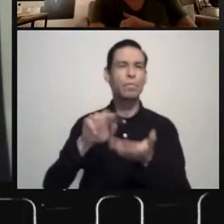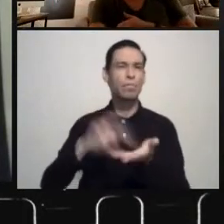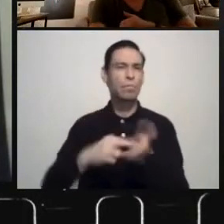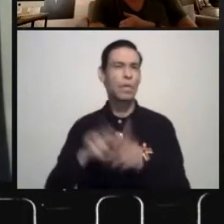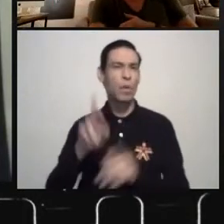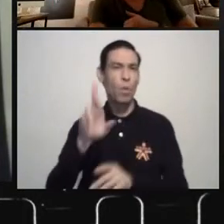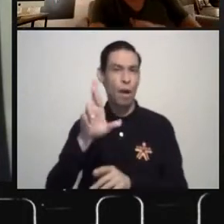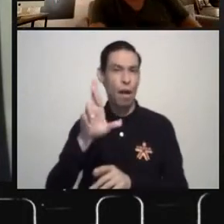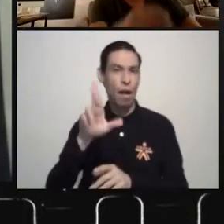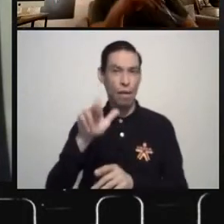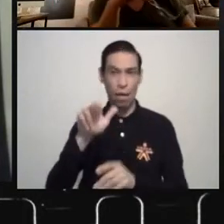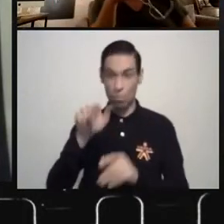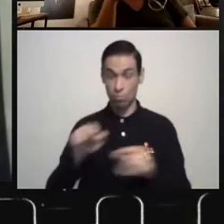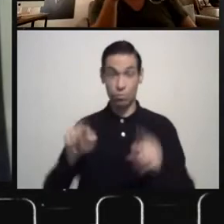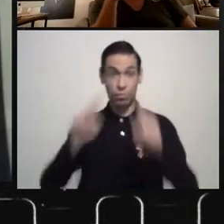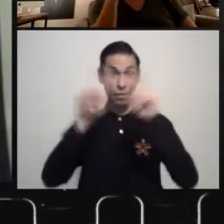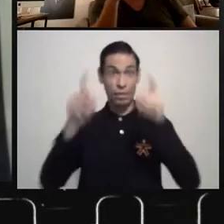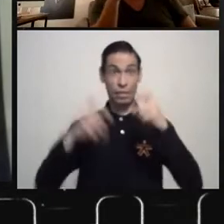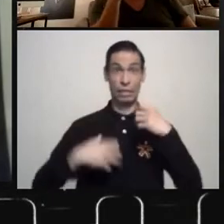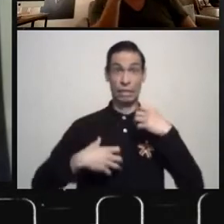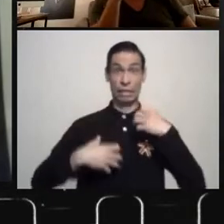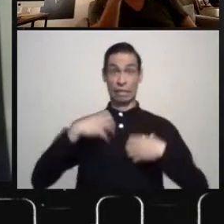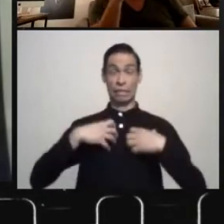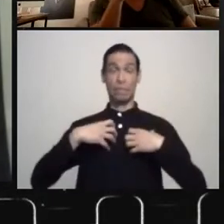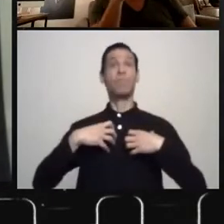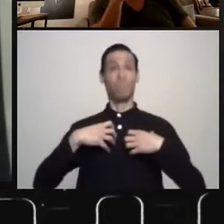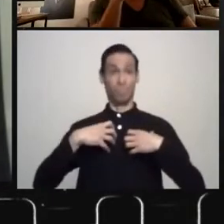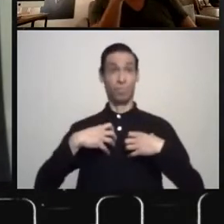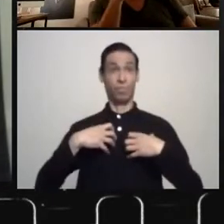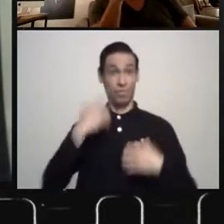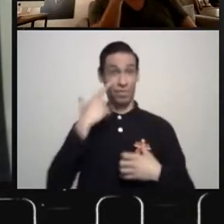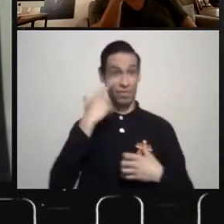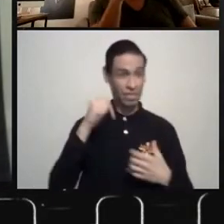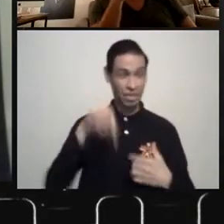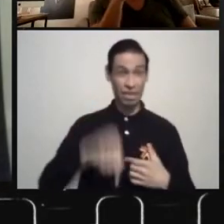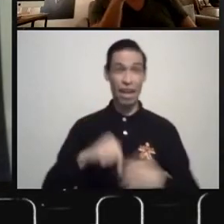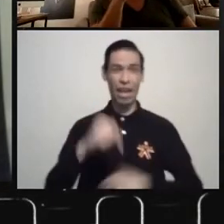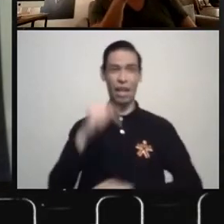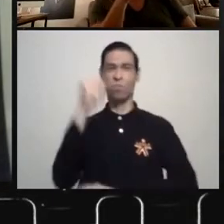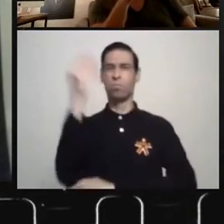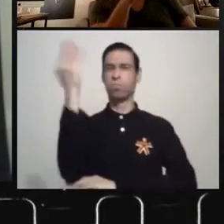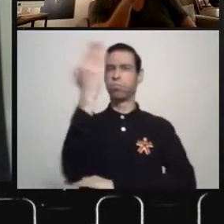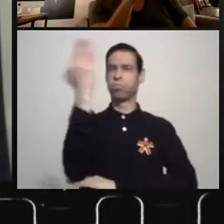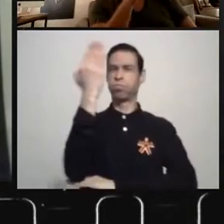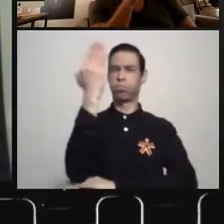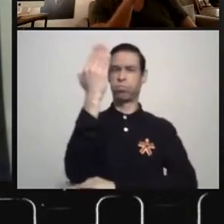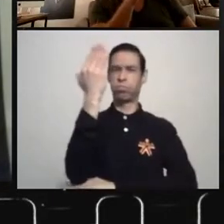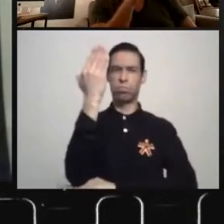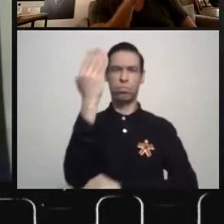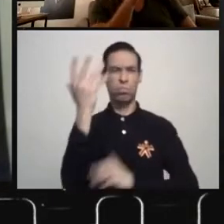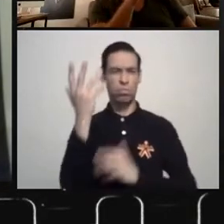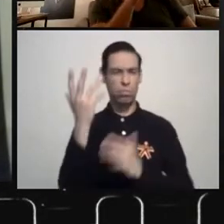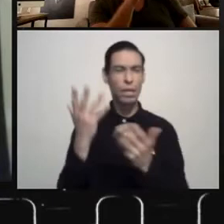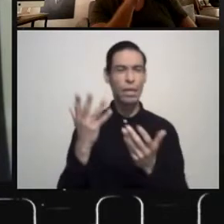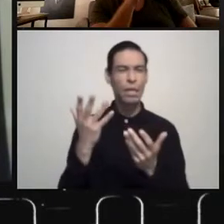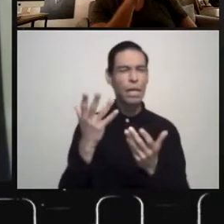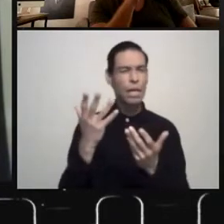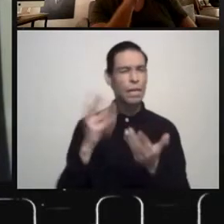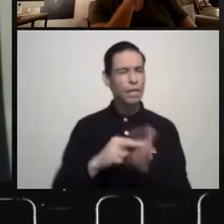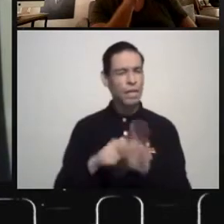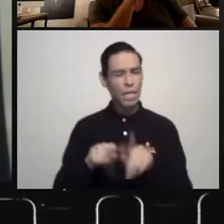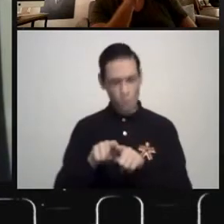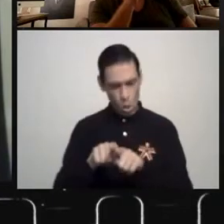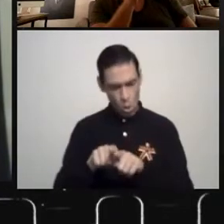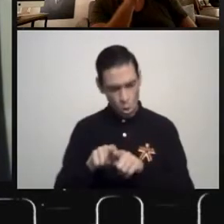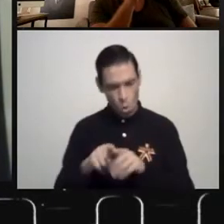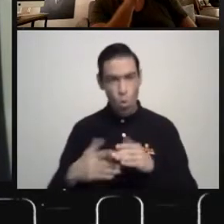lo permite. O sea, lo más rico del terror es que, pues en mi caso, en esta película, es un poco empezar por medio de